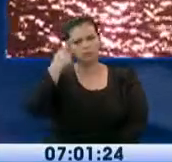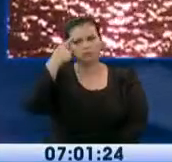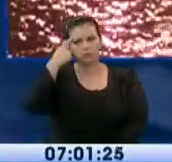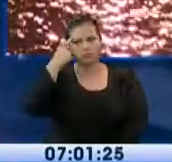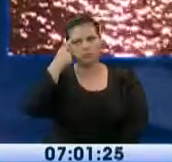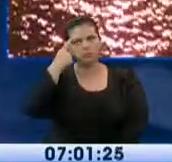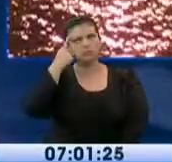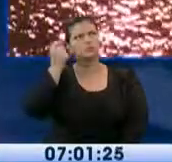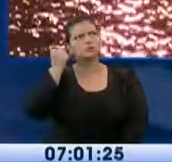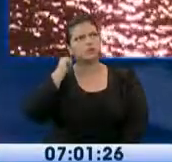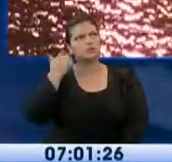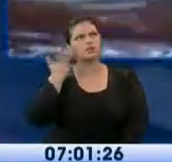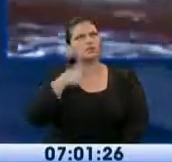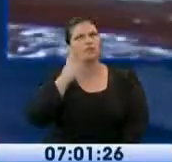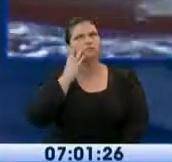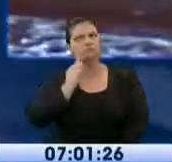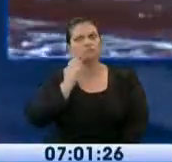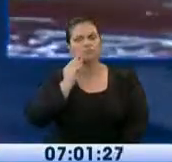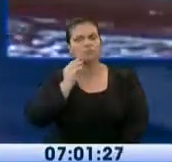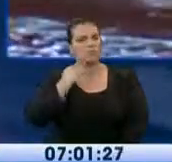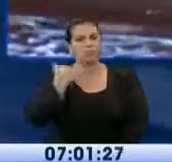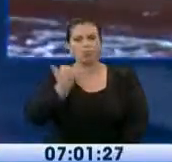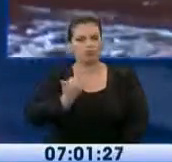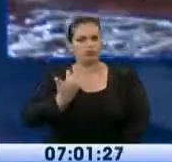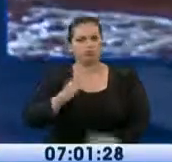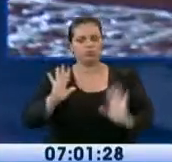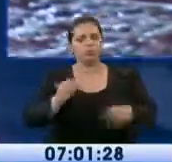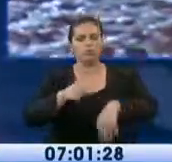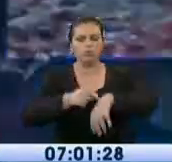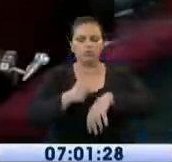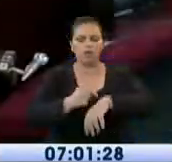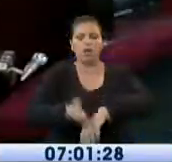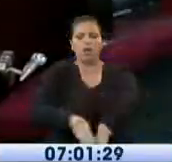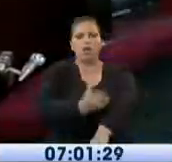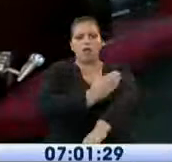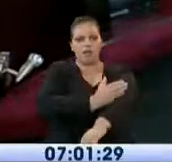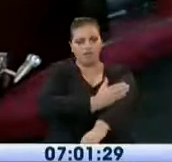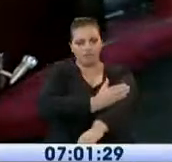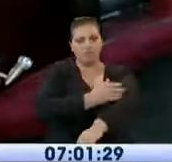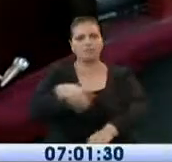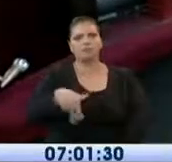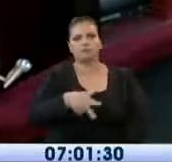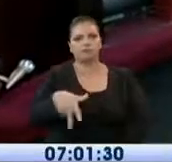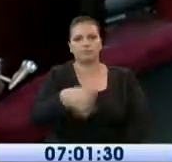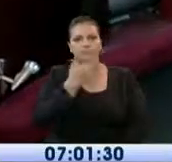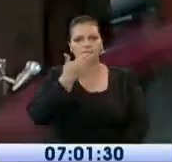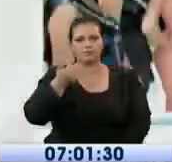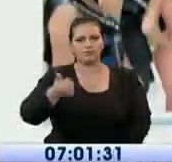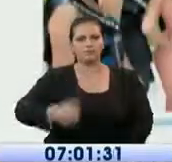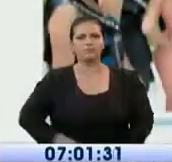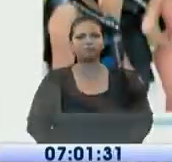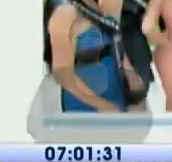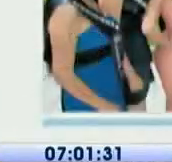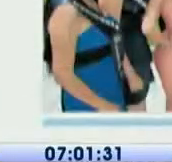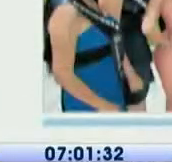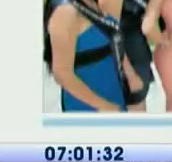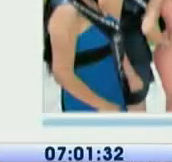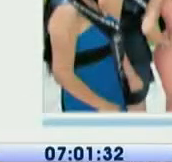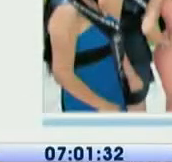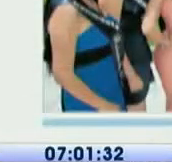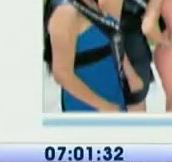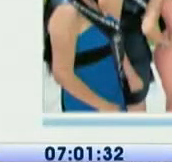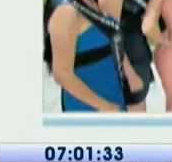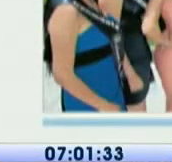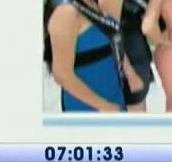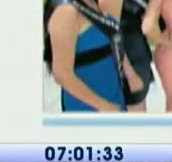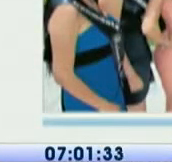vuelva a presentar algún problema, ¿no? A ver, vamos a ver qué nos dice el comercio, Luisa. Claro que sí, veamos lo que dice Diario El Comercio y sus titulares. Destaca